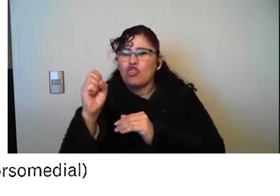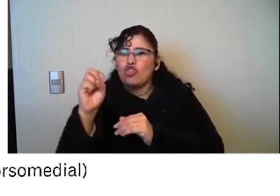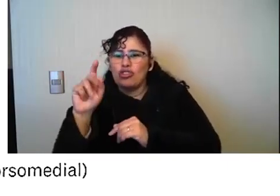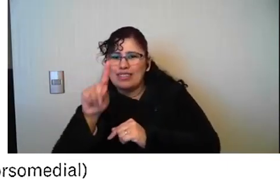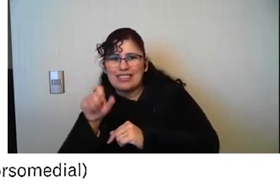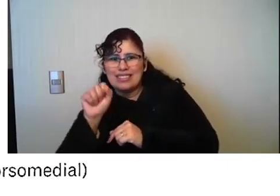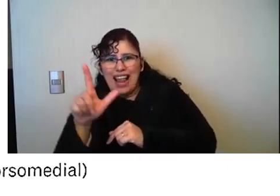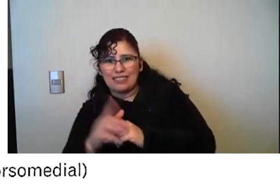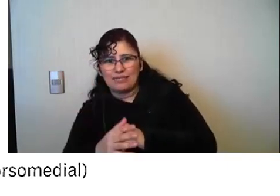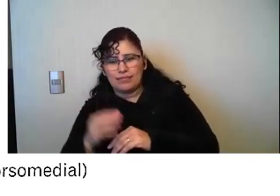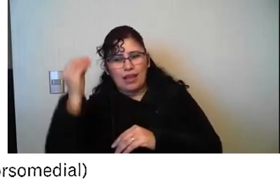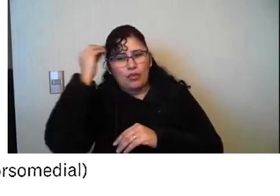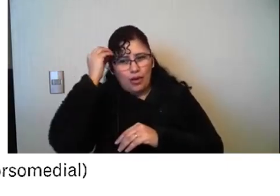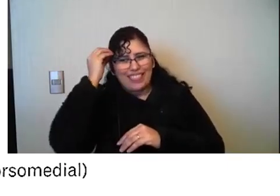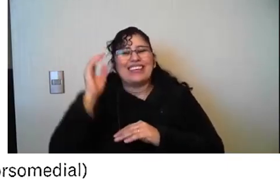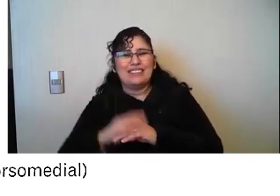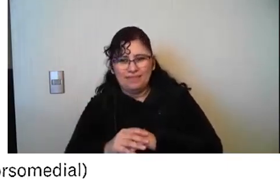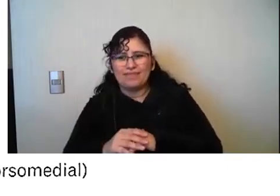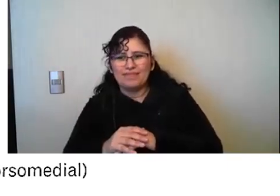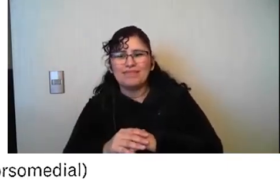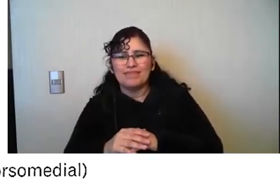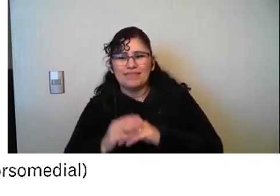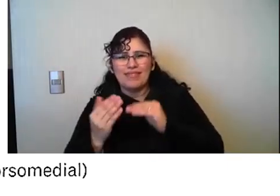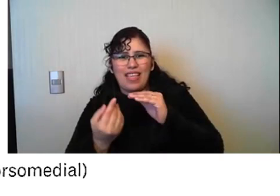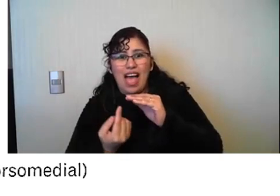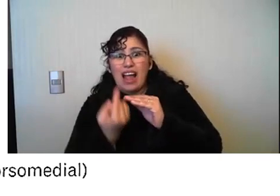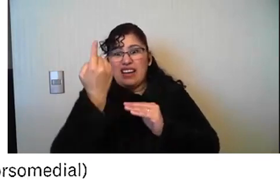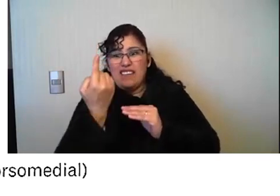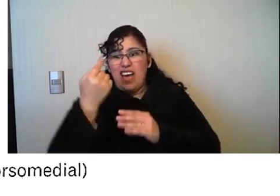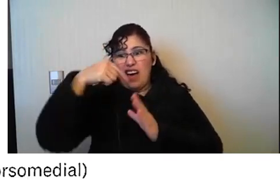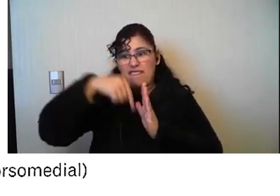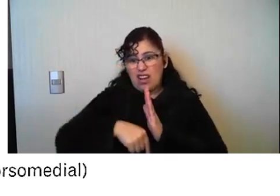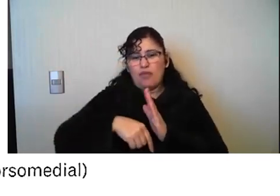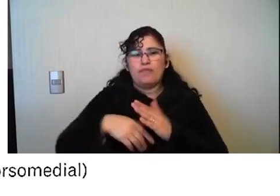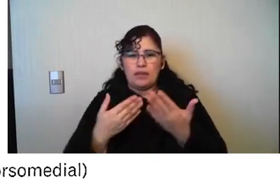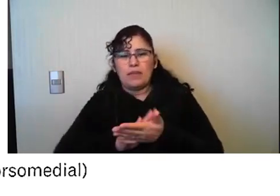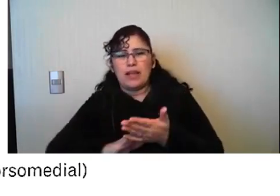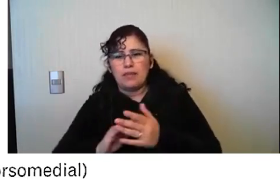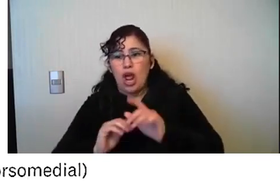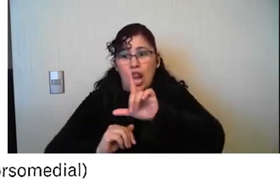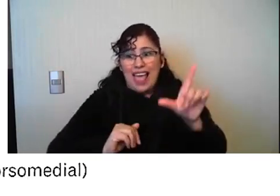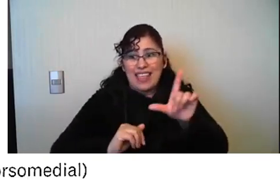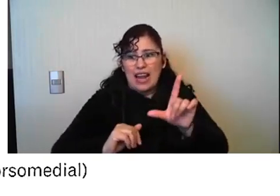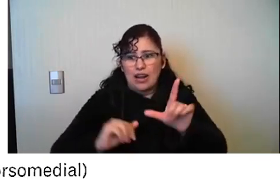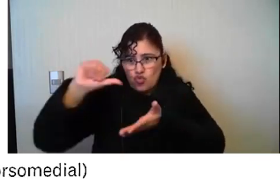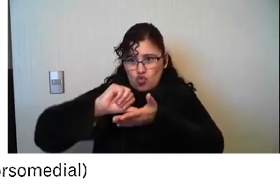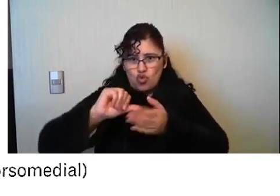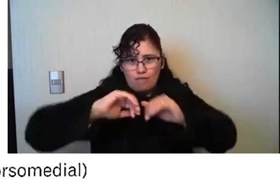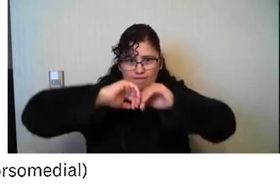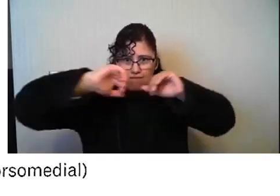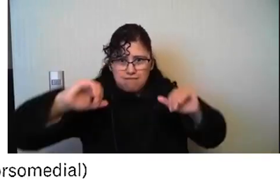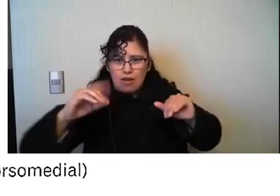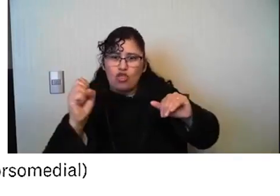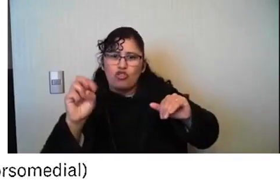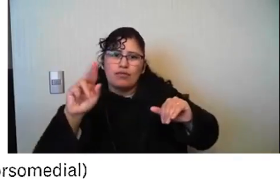dorsal y todo esto es ventral. Es decir, el núcleo lateral lo vamos a dividir en una zona dorsal y una zona